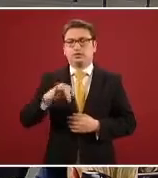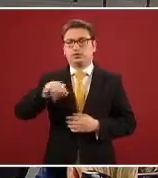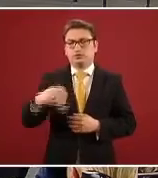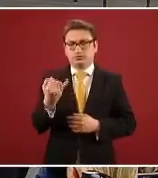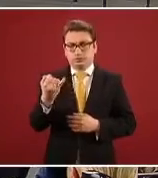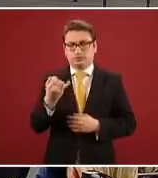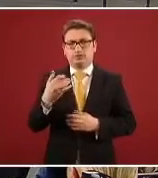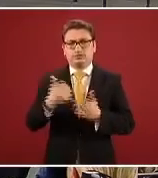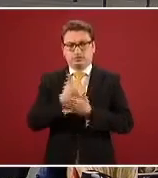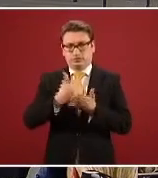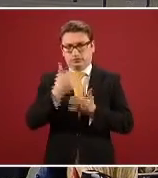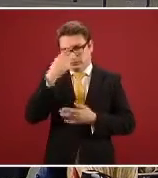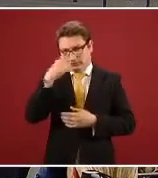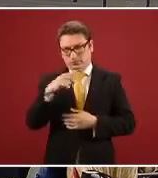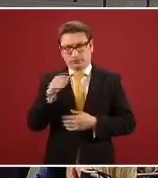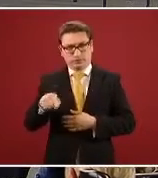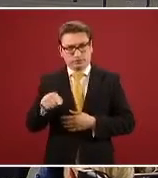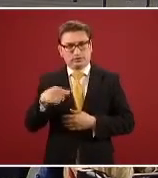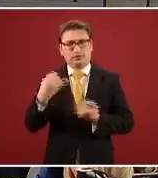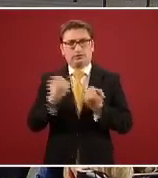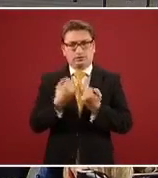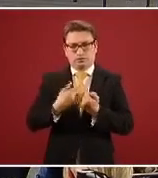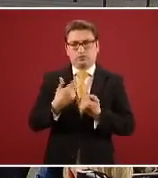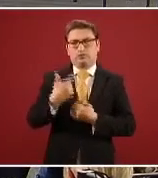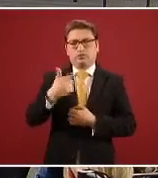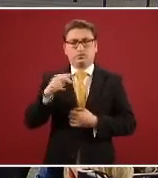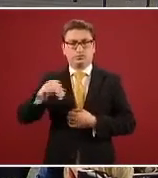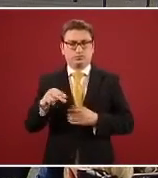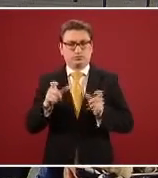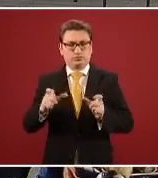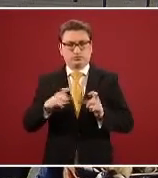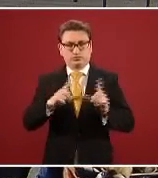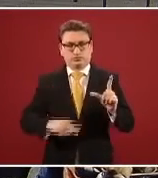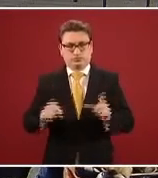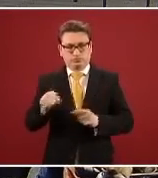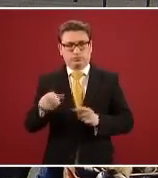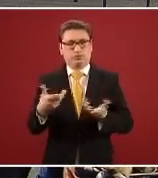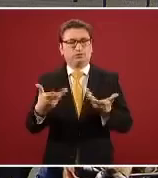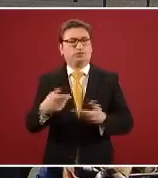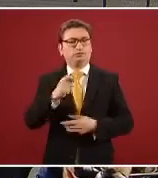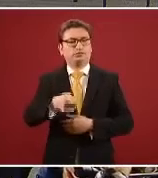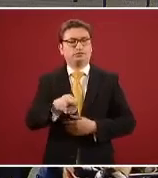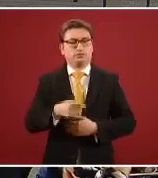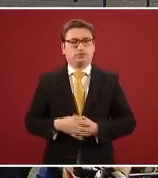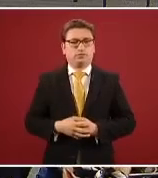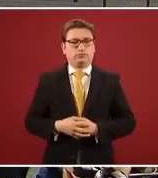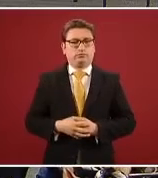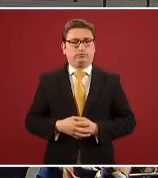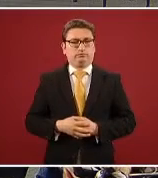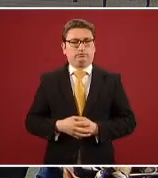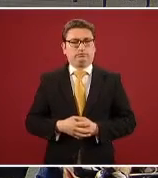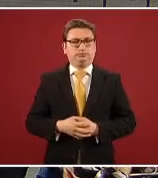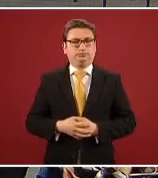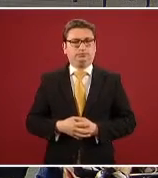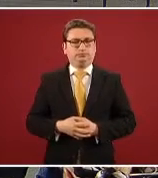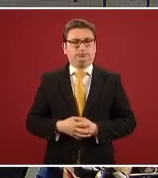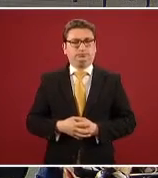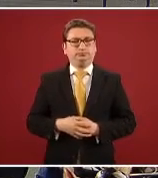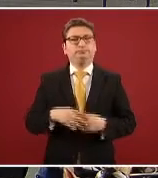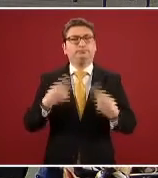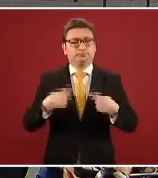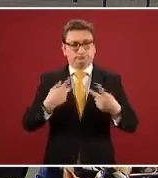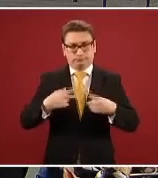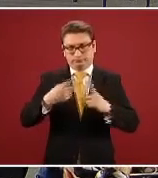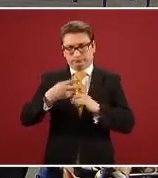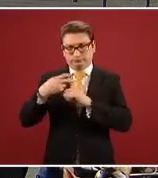de la Ciudad de México y la Guardia Nacional. Adelante, por favor. Es un caso de trata de personas